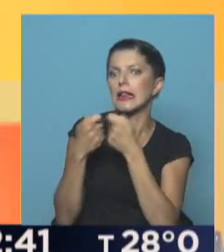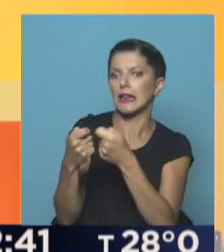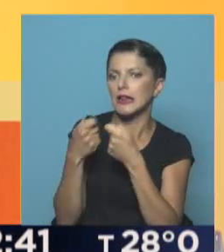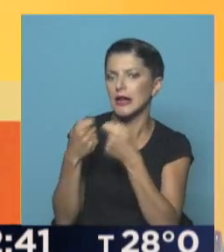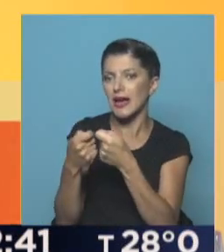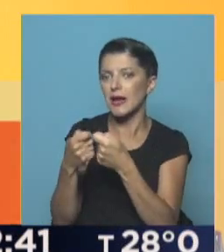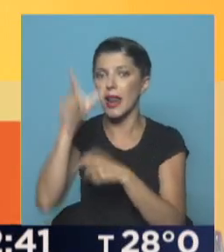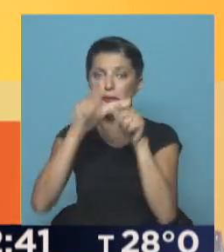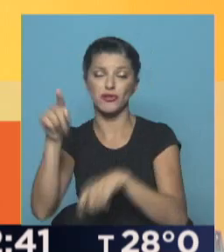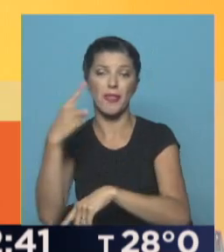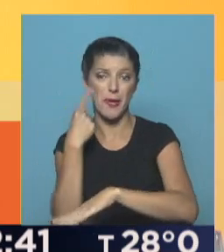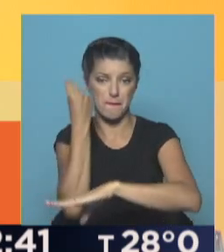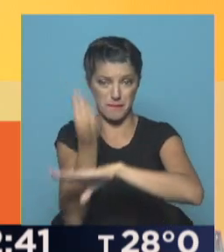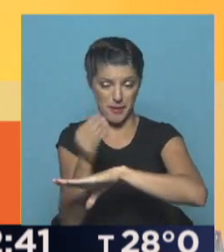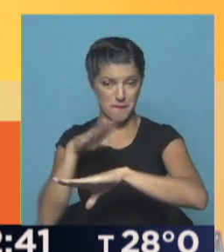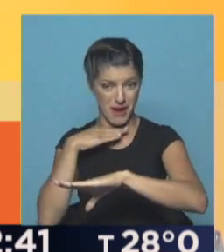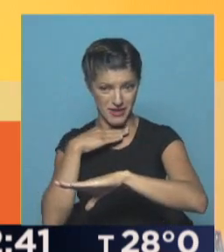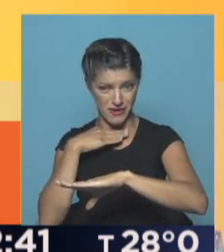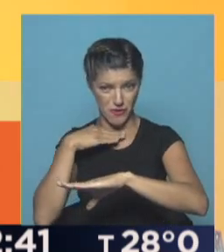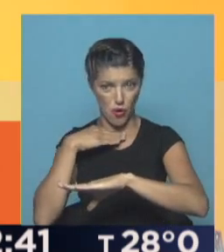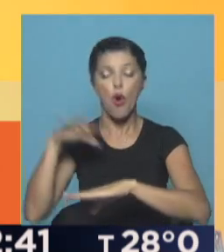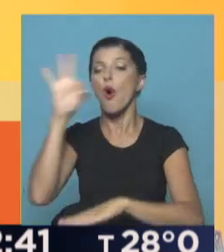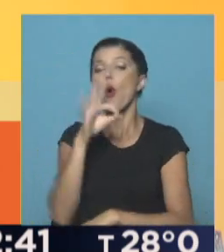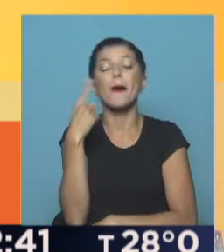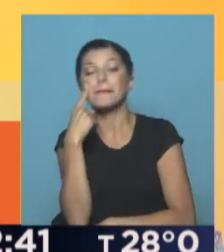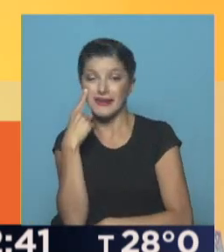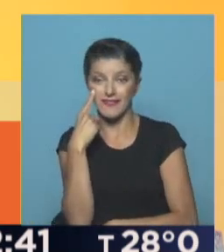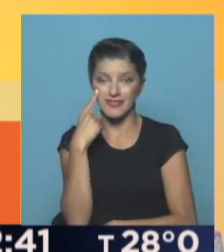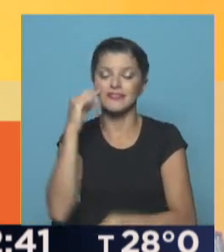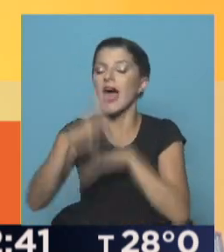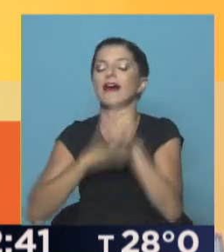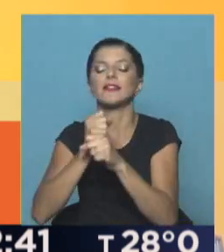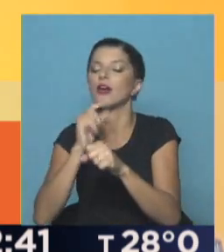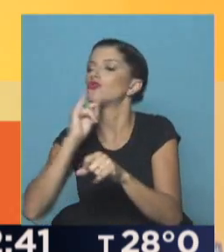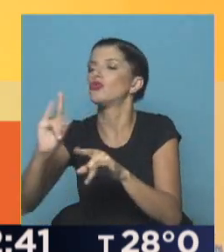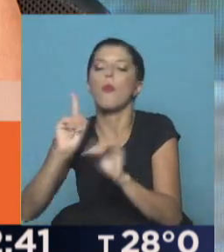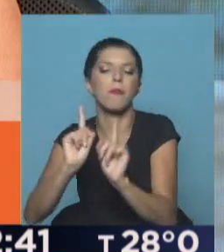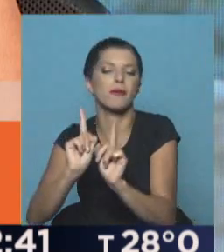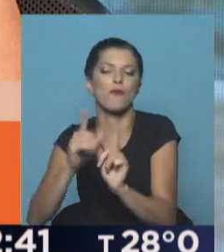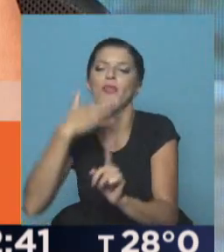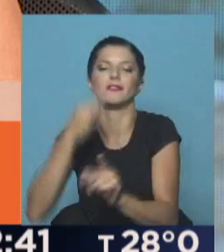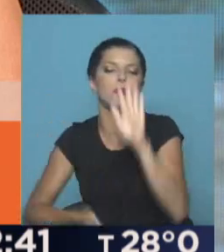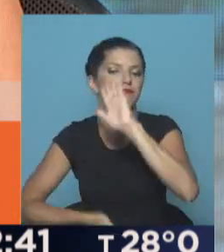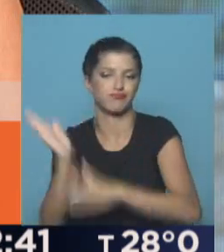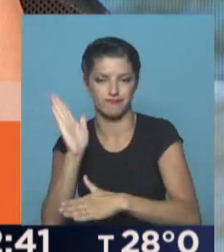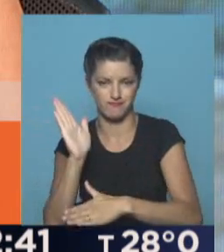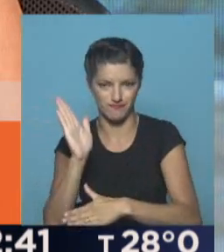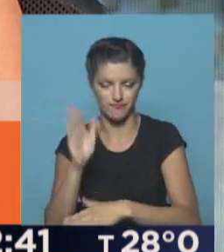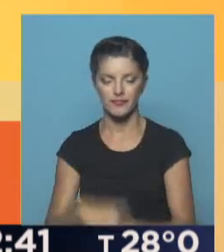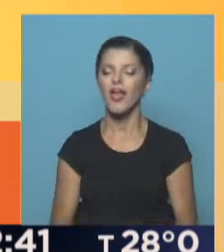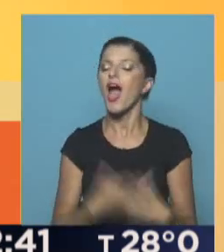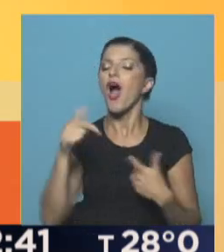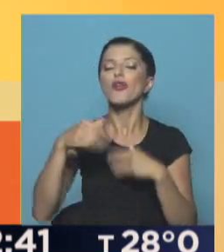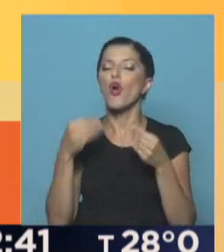los mexicanos o en general a los inmigrantes hasta que se decidan por sí mismos irse del país. ¿Cómo se está viviendo esto?